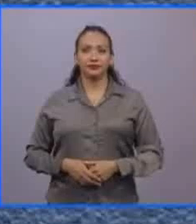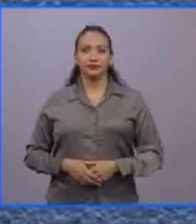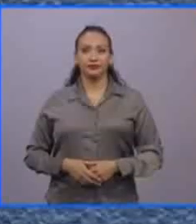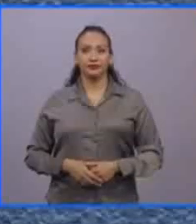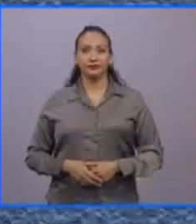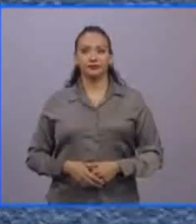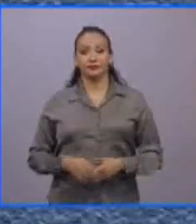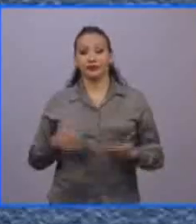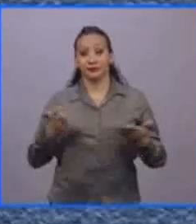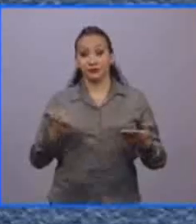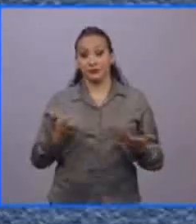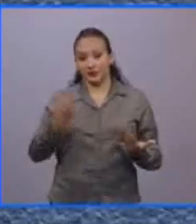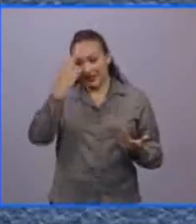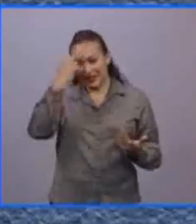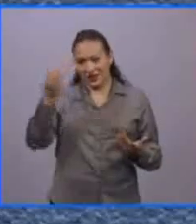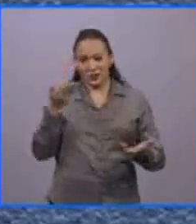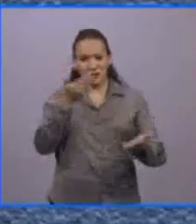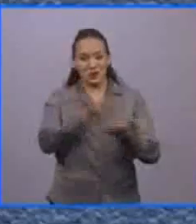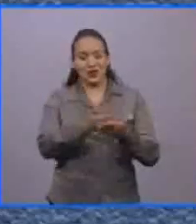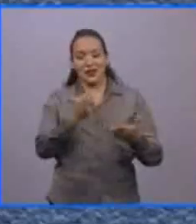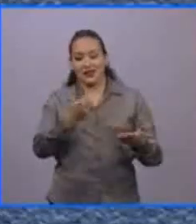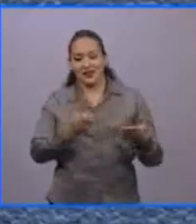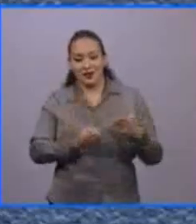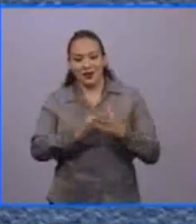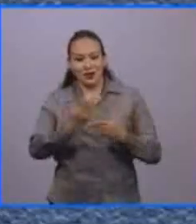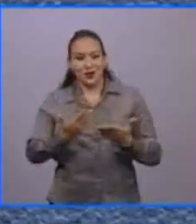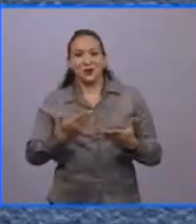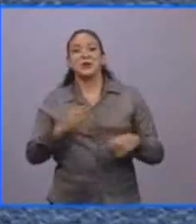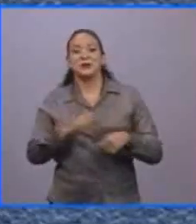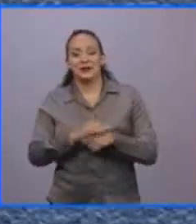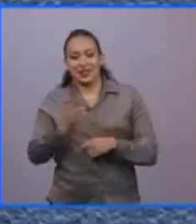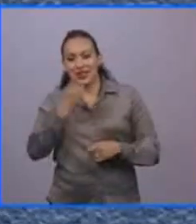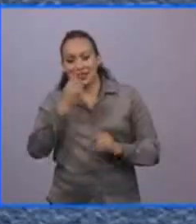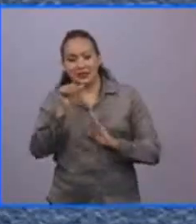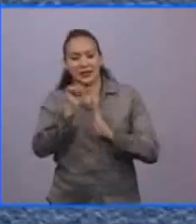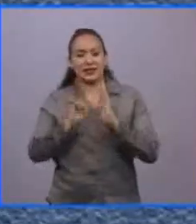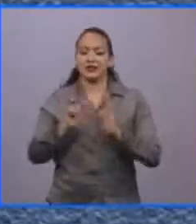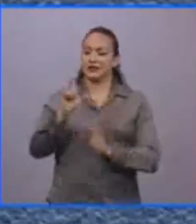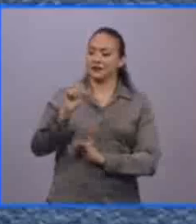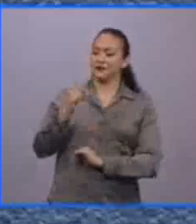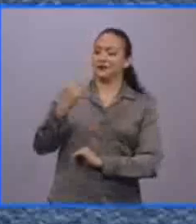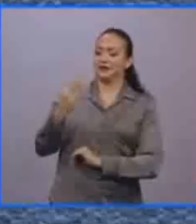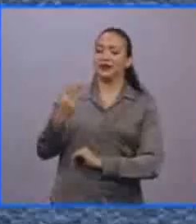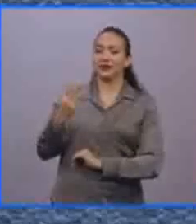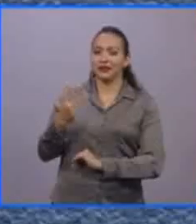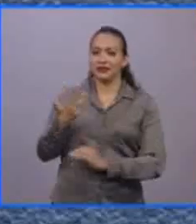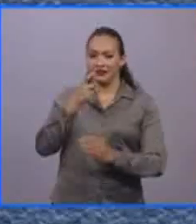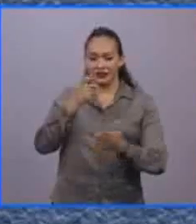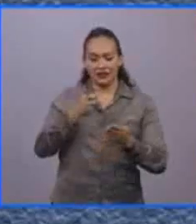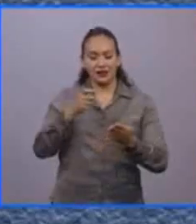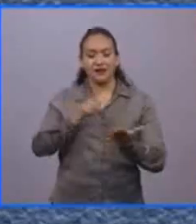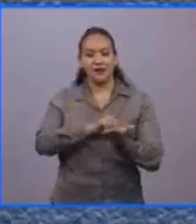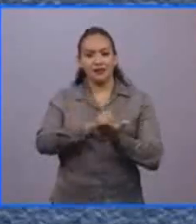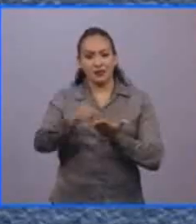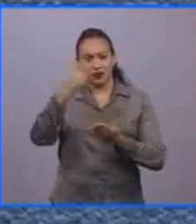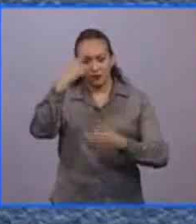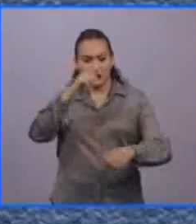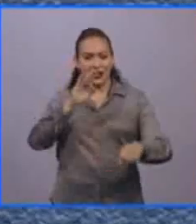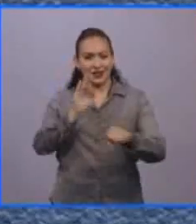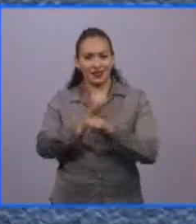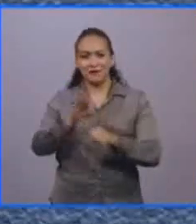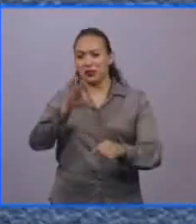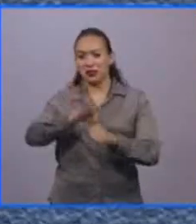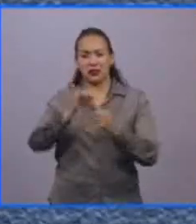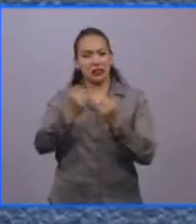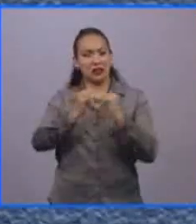Es una argumentación bastante novedosa la que hace, fundamentándose en el artículo 23 del derecho a defender la democracia,